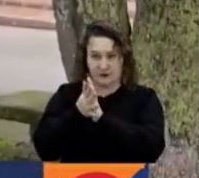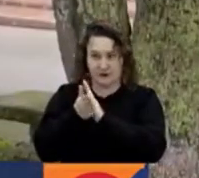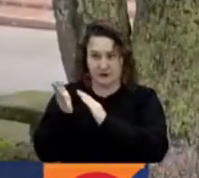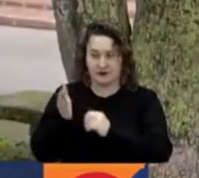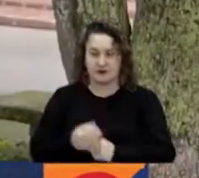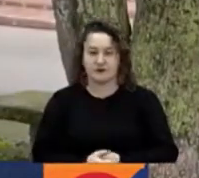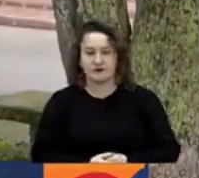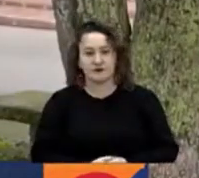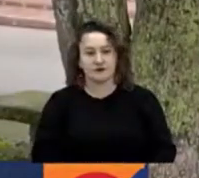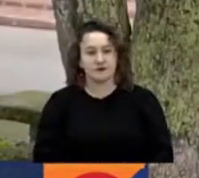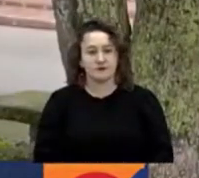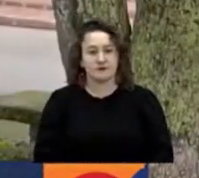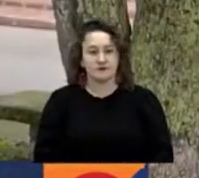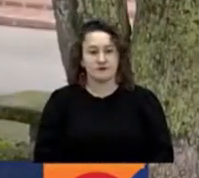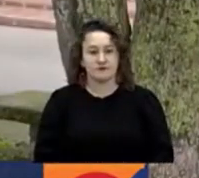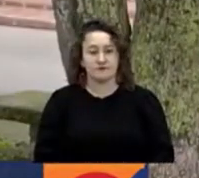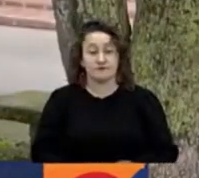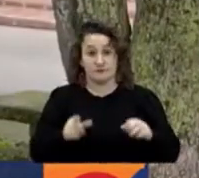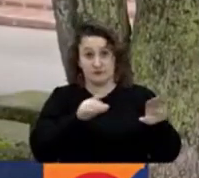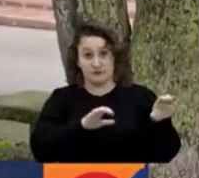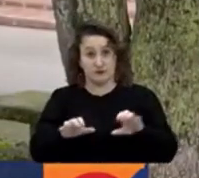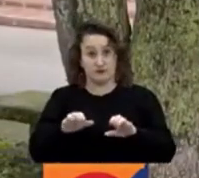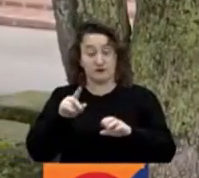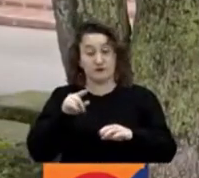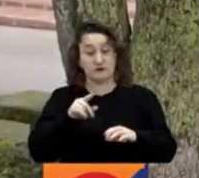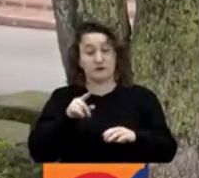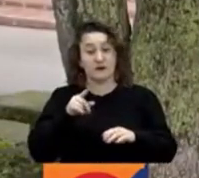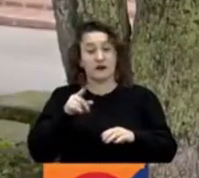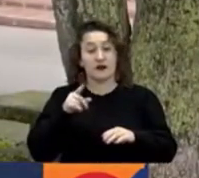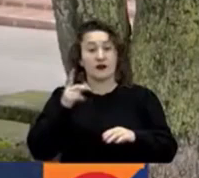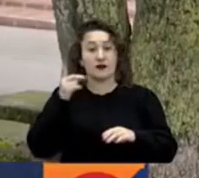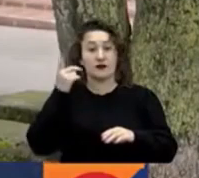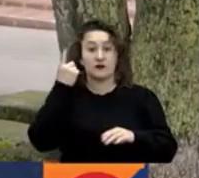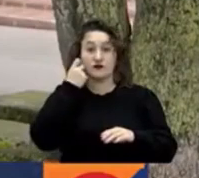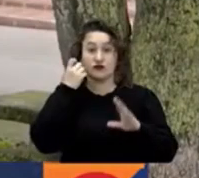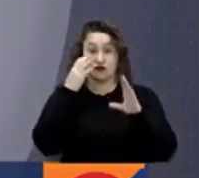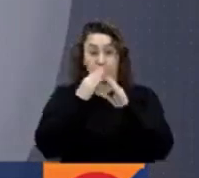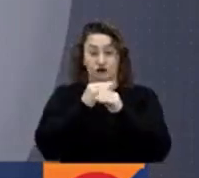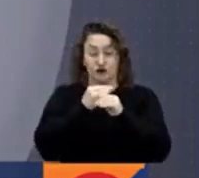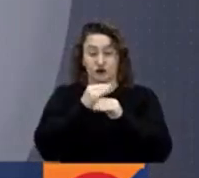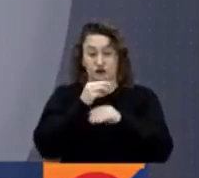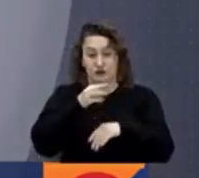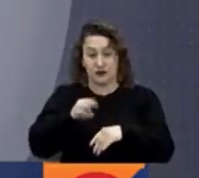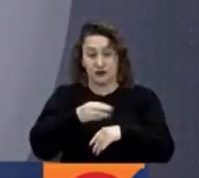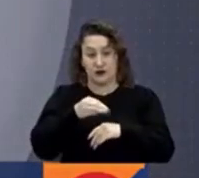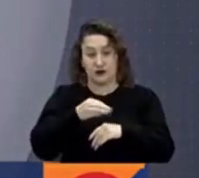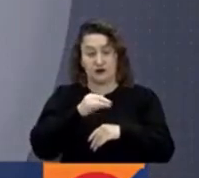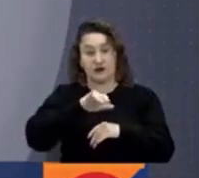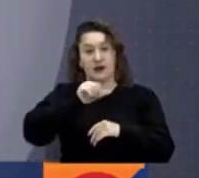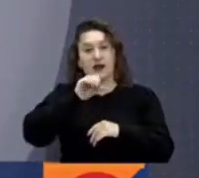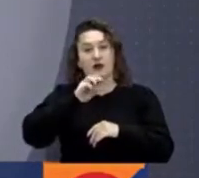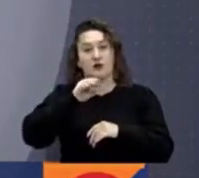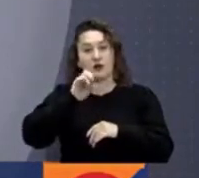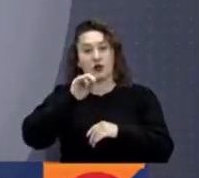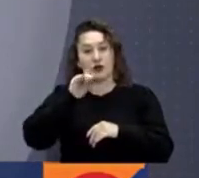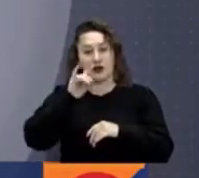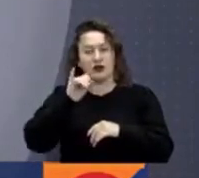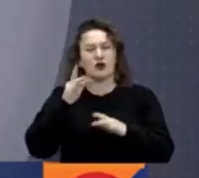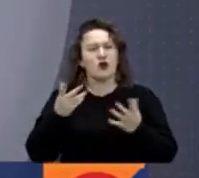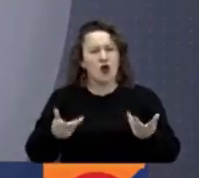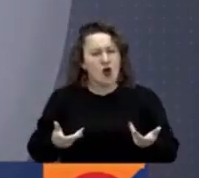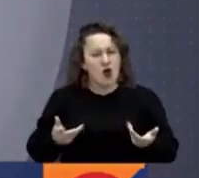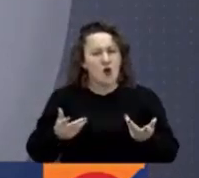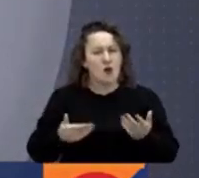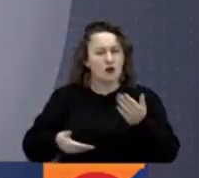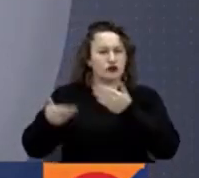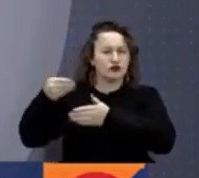los hechos de alteración de orden público registrados en la noche de este miércoles en Jamundí Valle y que se suman a los ocurridos desde el año anterior,